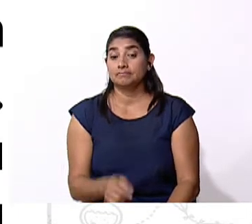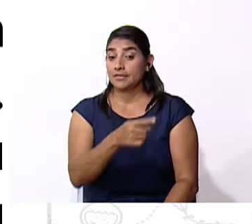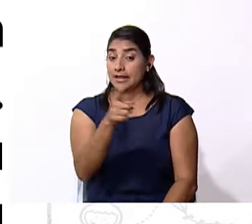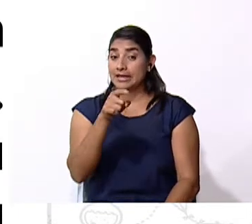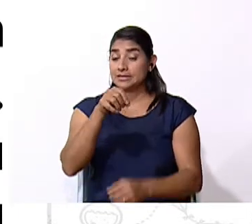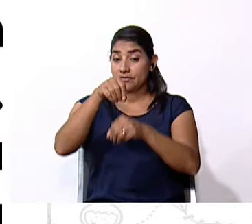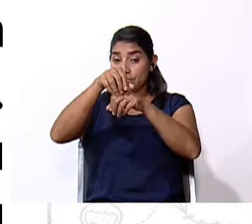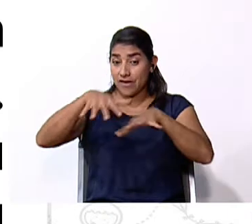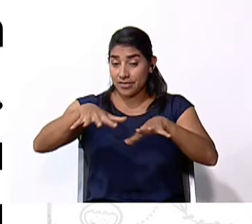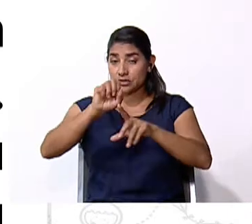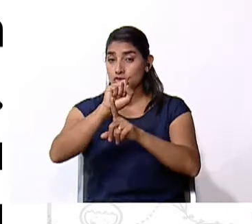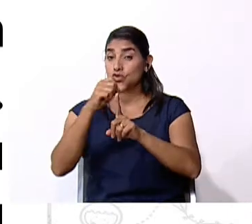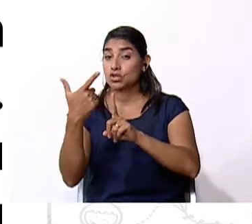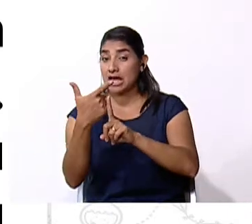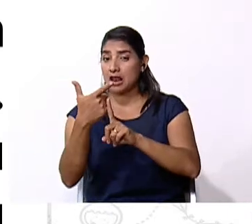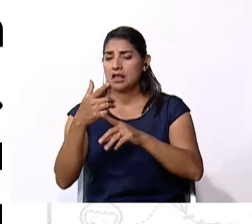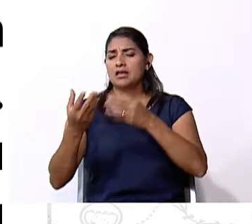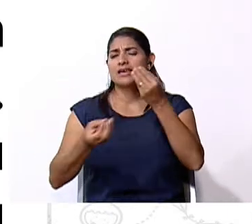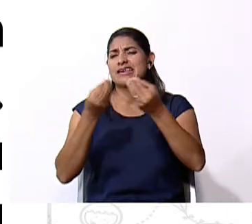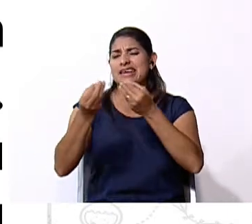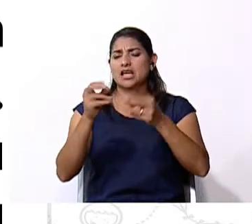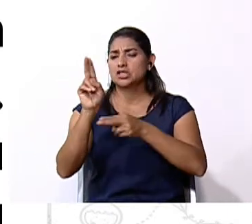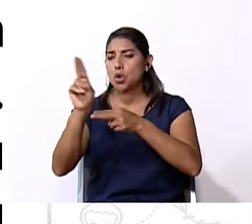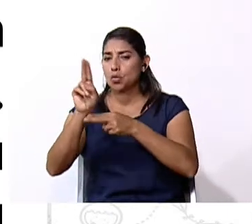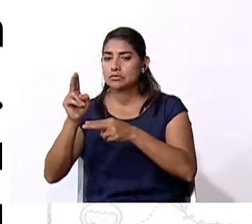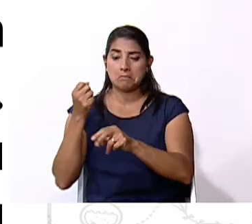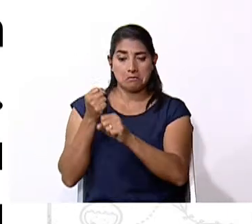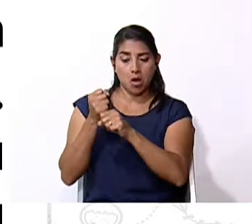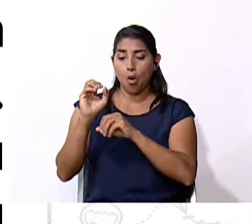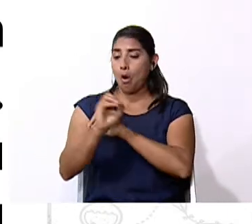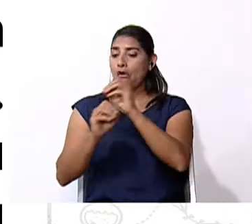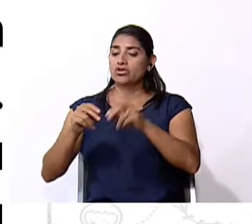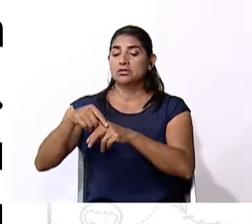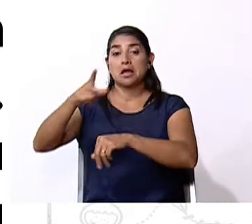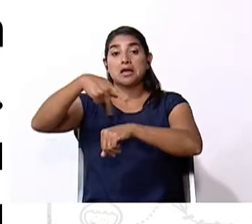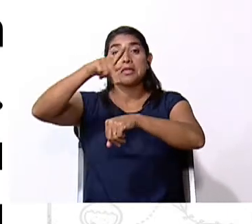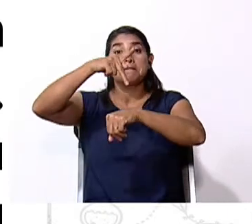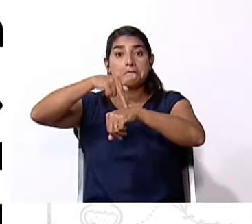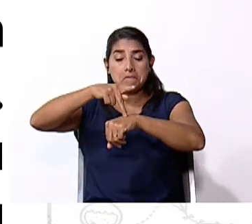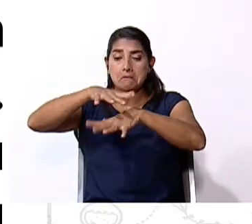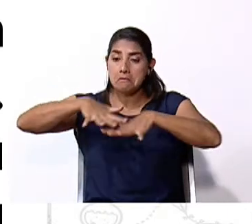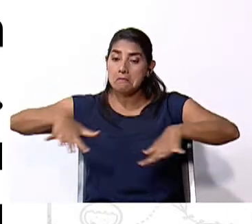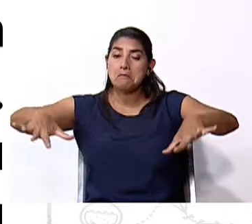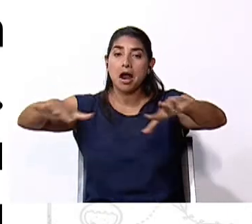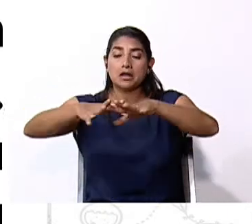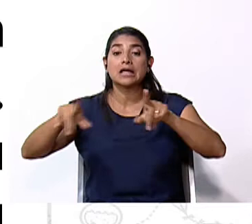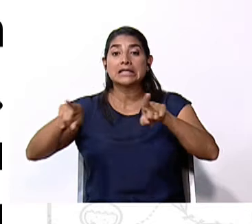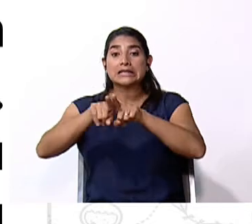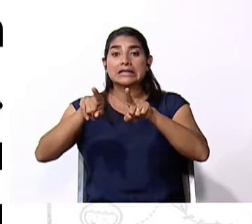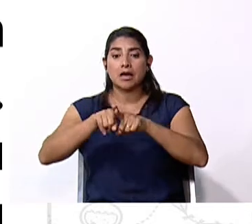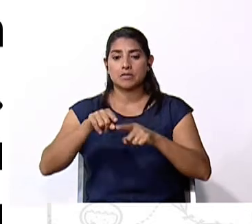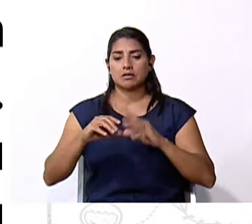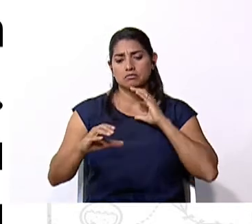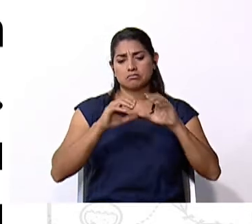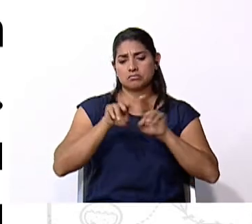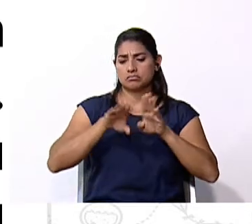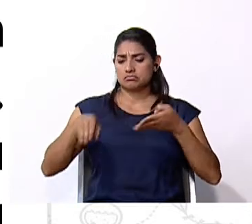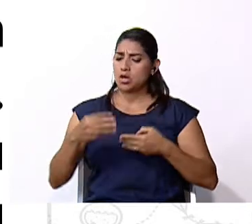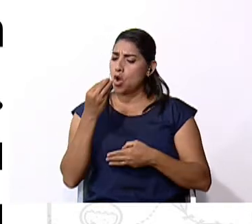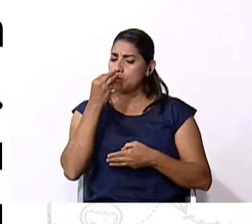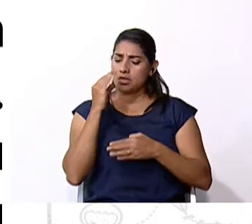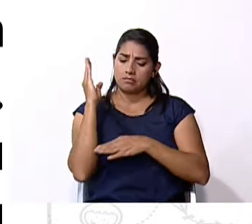Estas redes sociales se utilizan en oficinas, en los parques e incluso en los comedores de nuestros